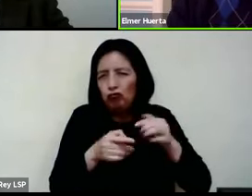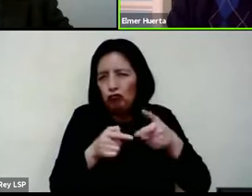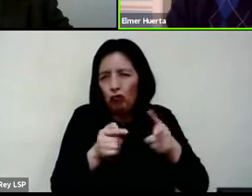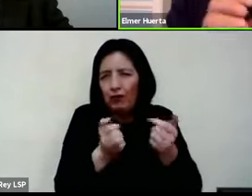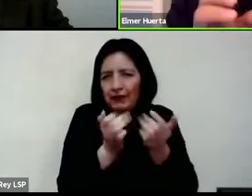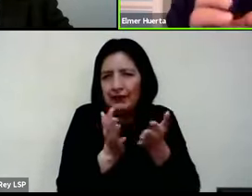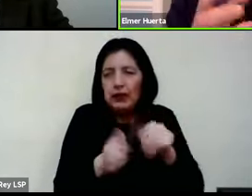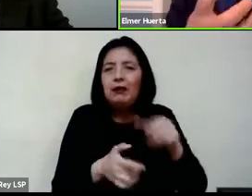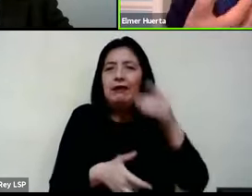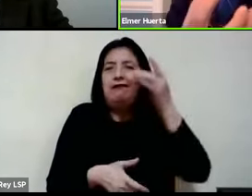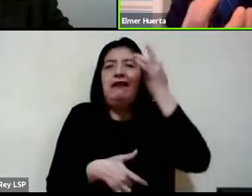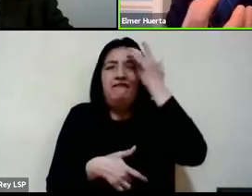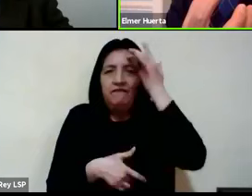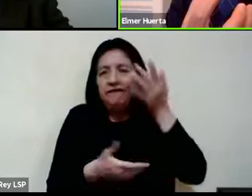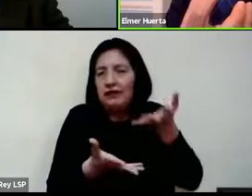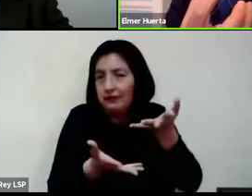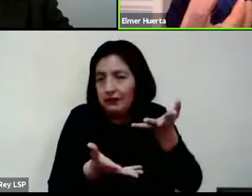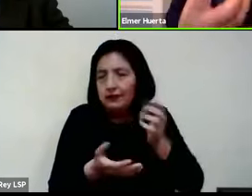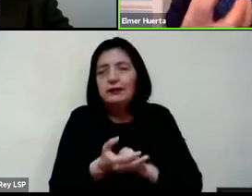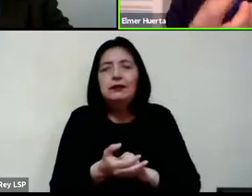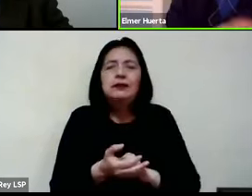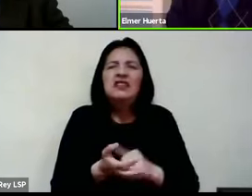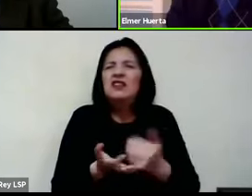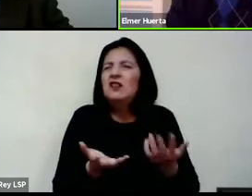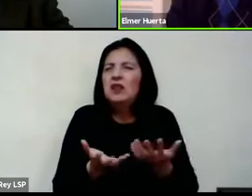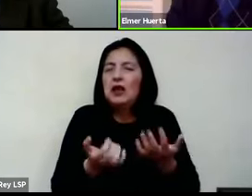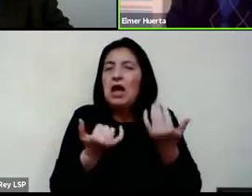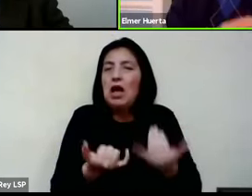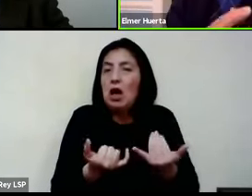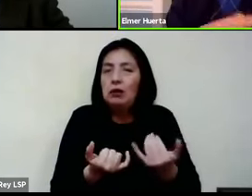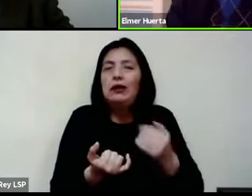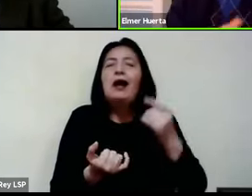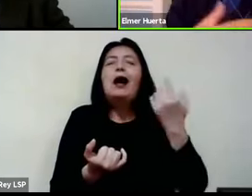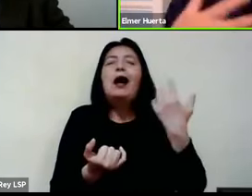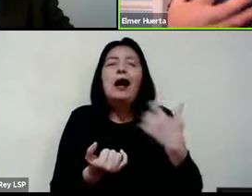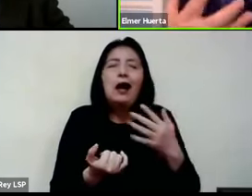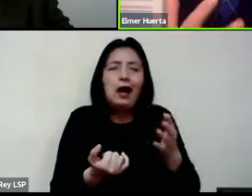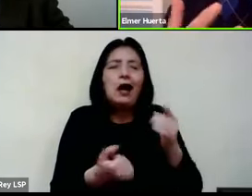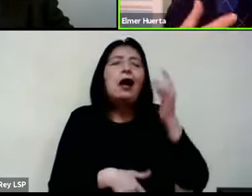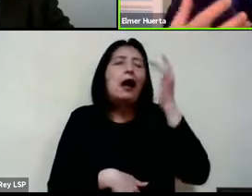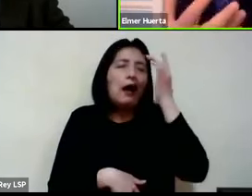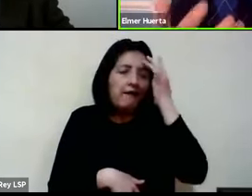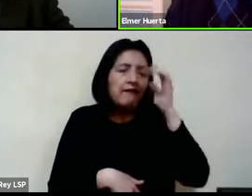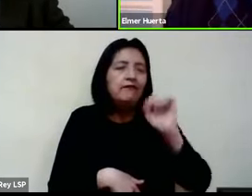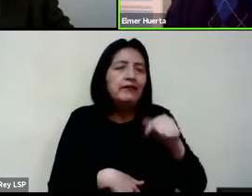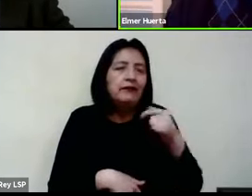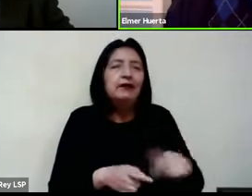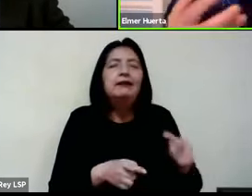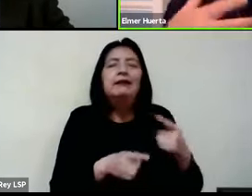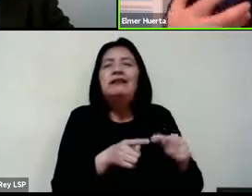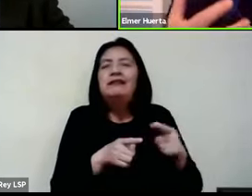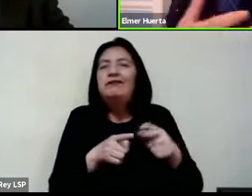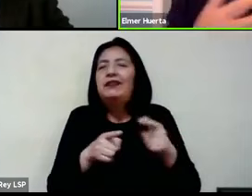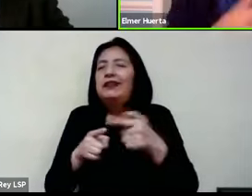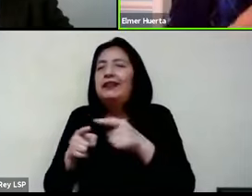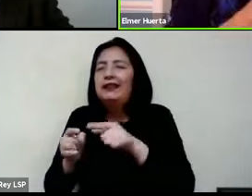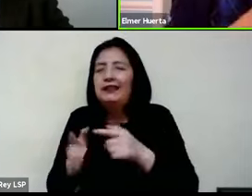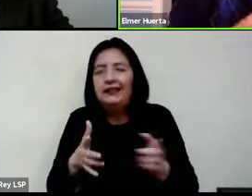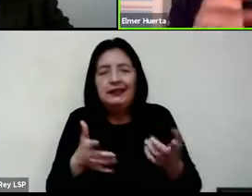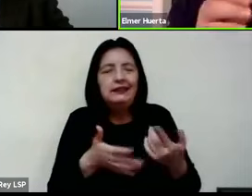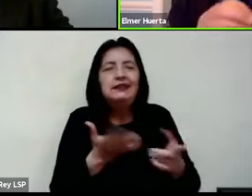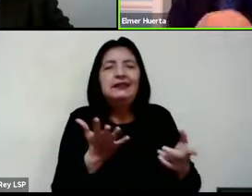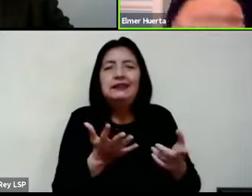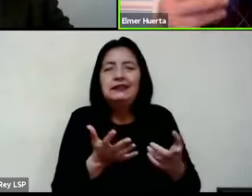una enfermedad que ahora se considera que es una enfermedad multisistémica. Multi